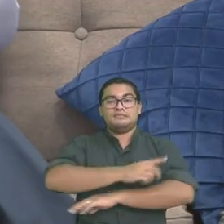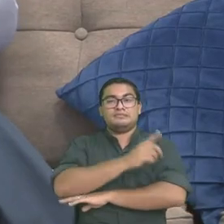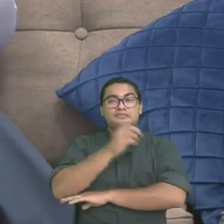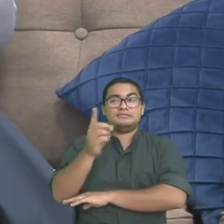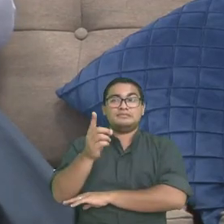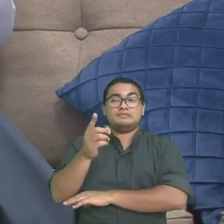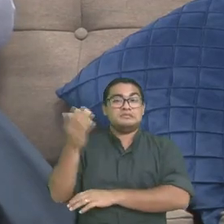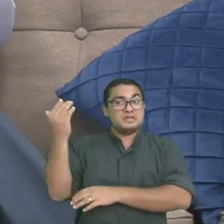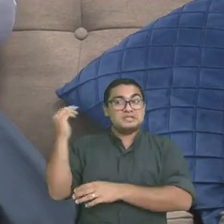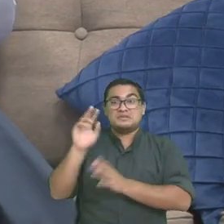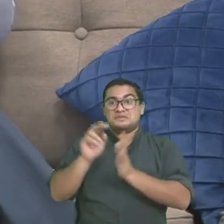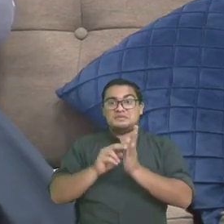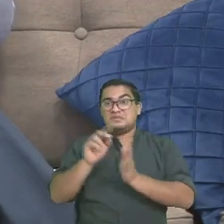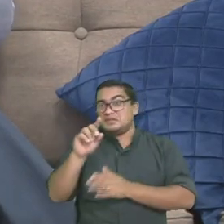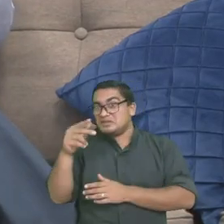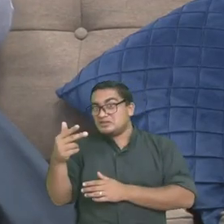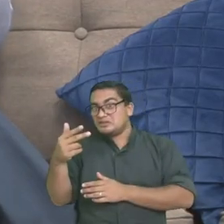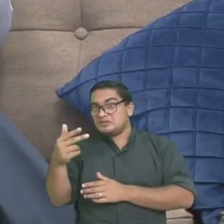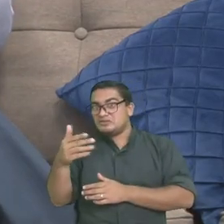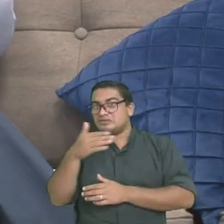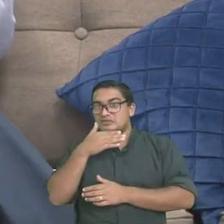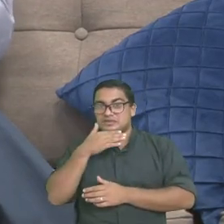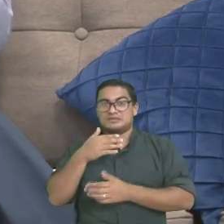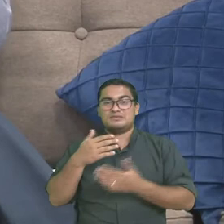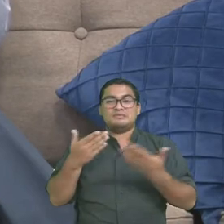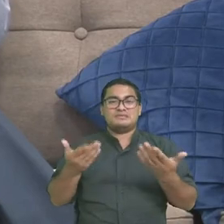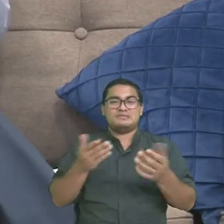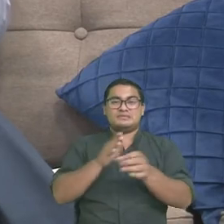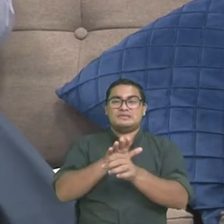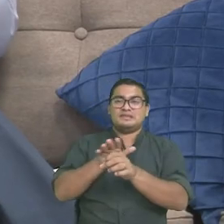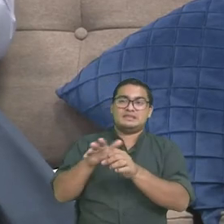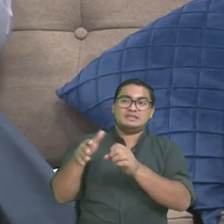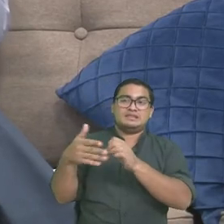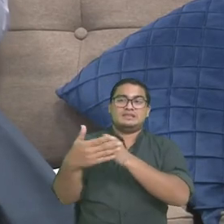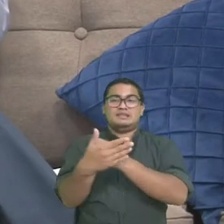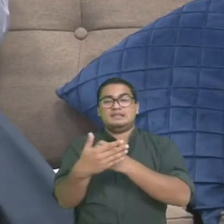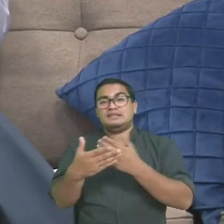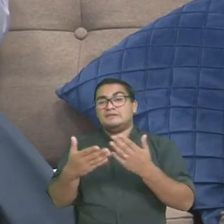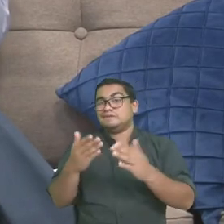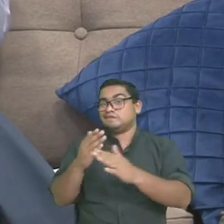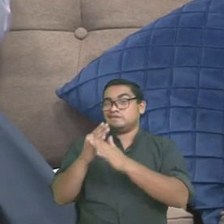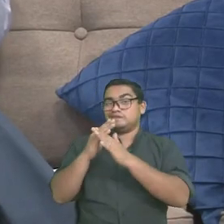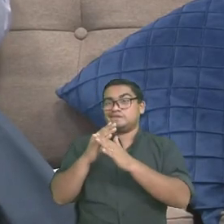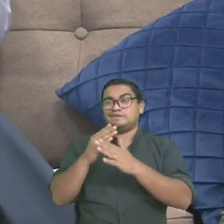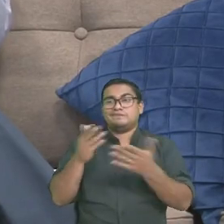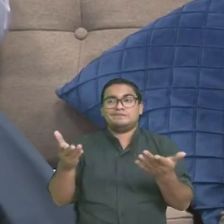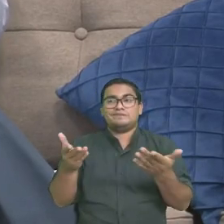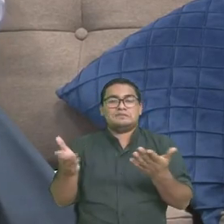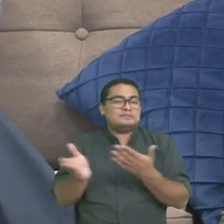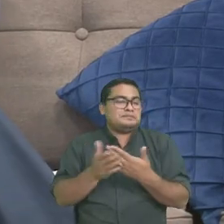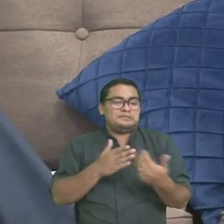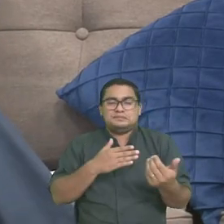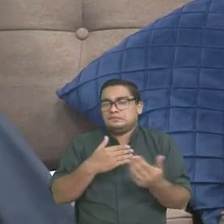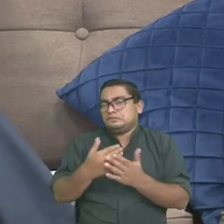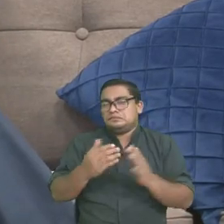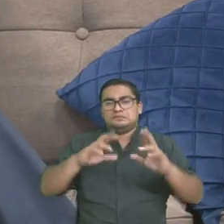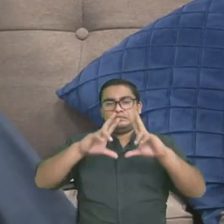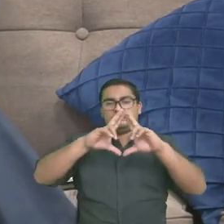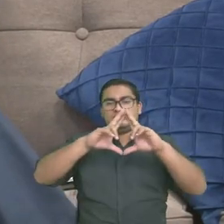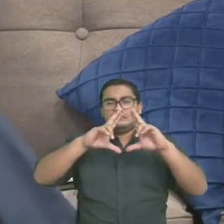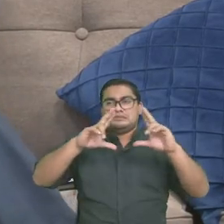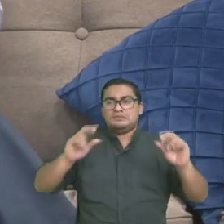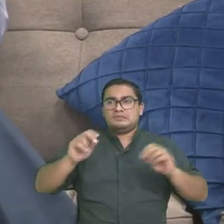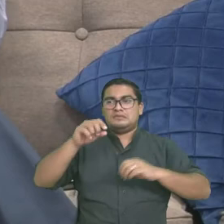un golpe de Estado fallido y pese a estar combatiendo una pandemia, la Nicaragua de